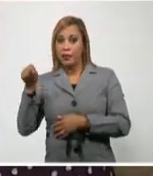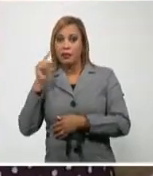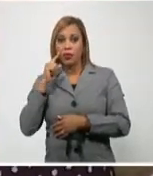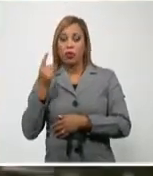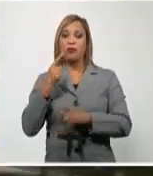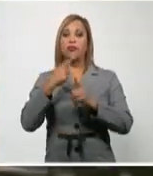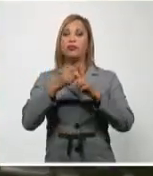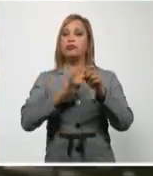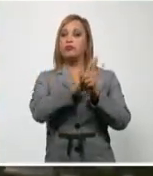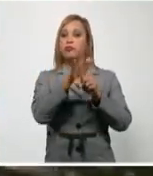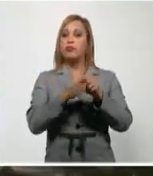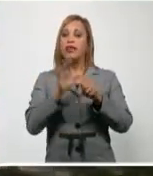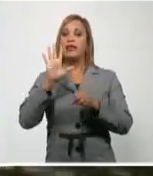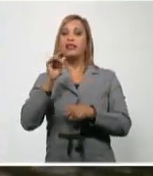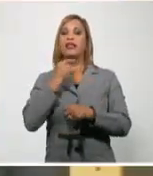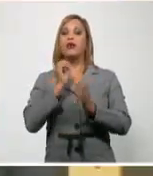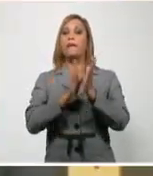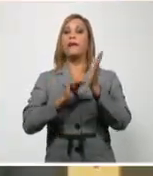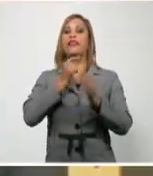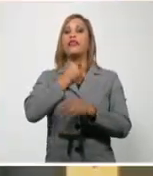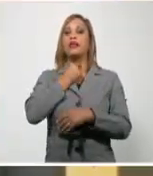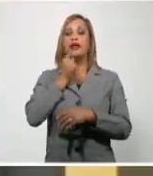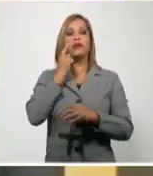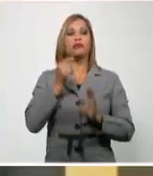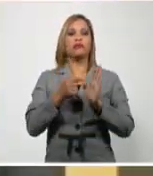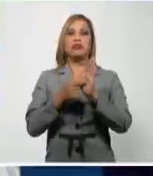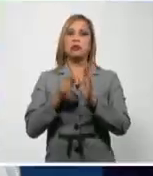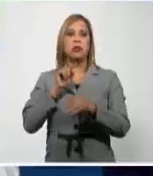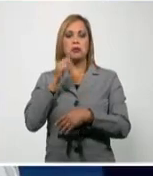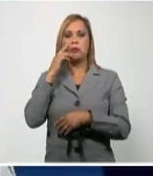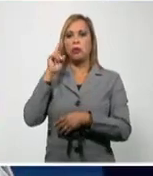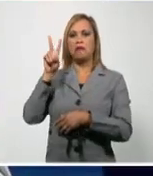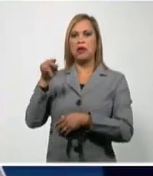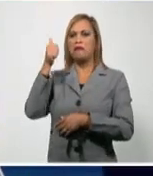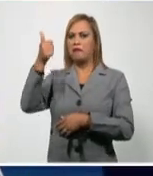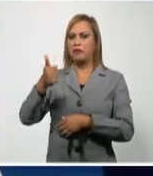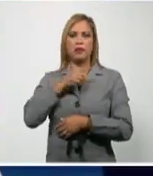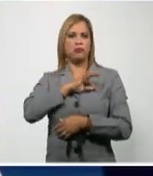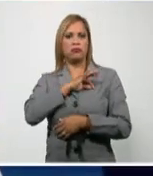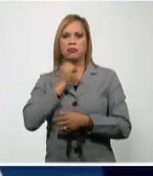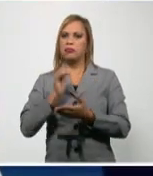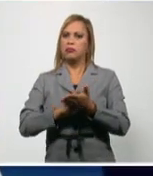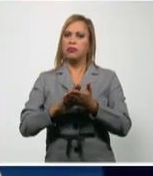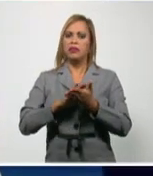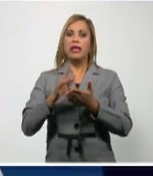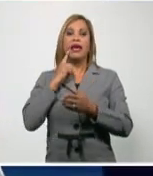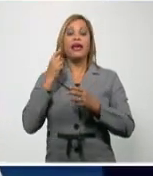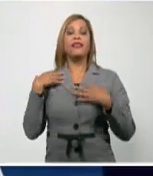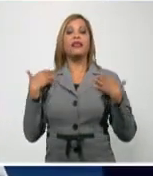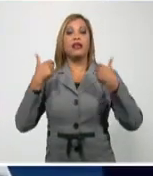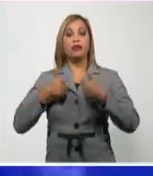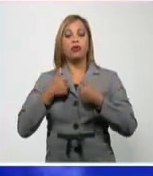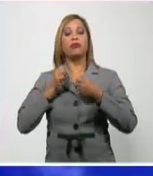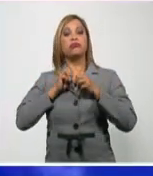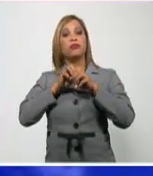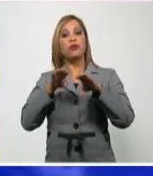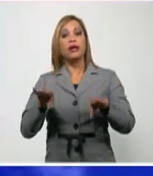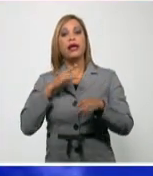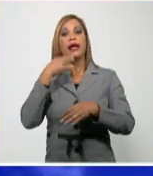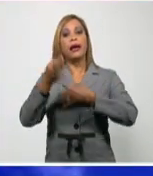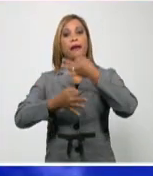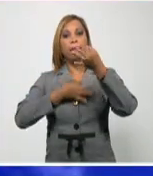con la COVID-19 este 5 de enero se mostraban asintomáticos, lo que en opinión del director nacional de epidemiología confirma la necesidad de